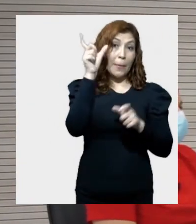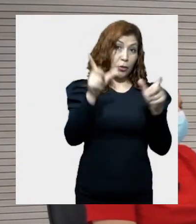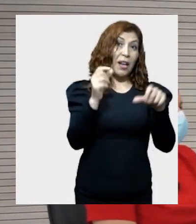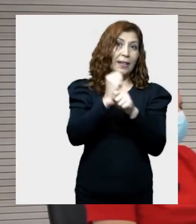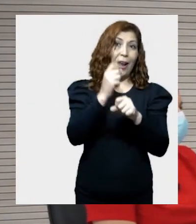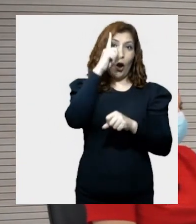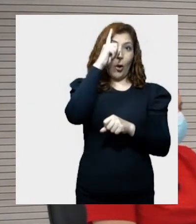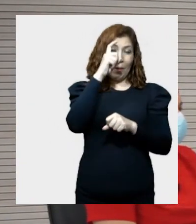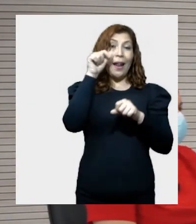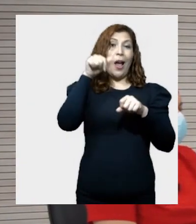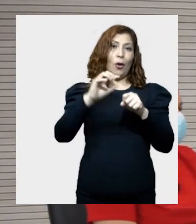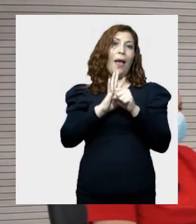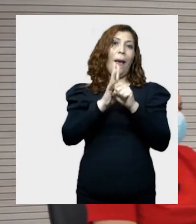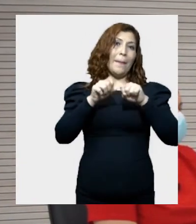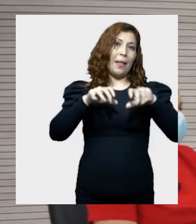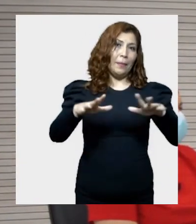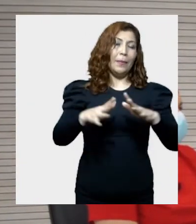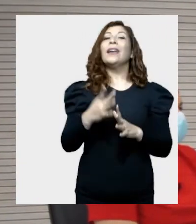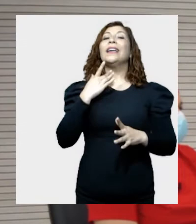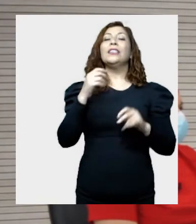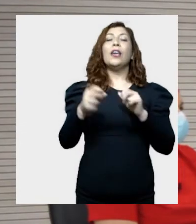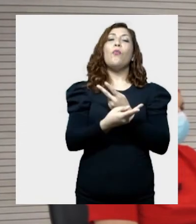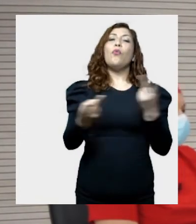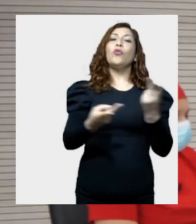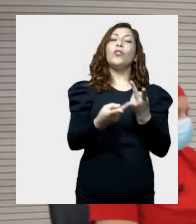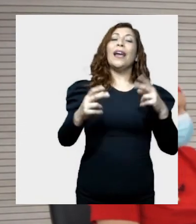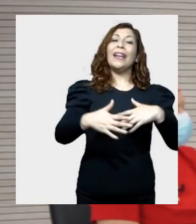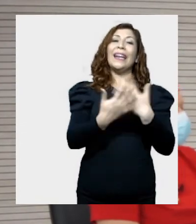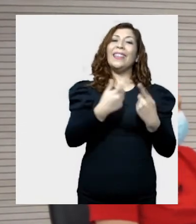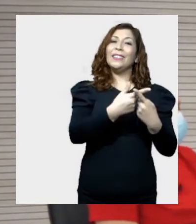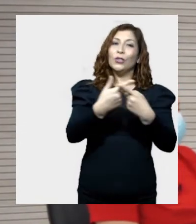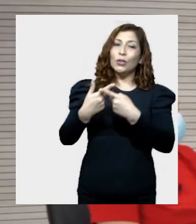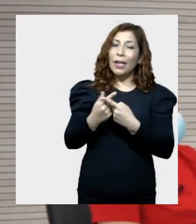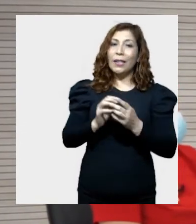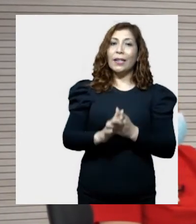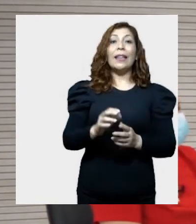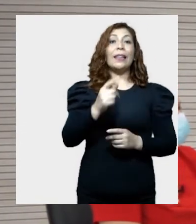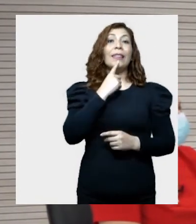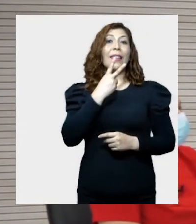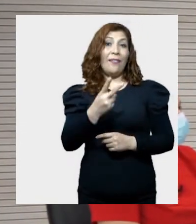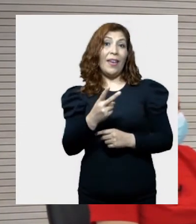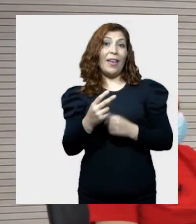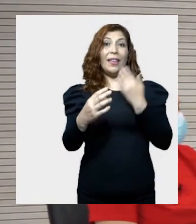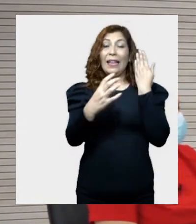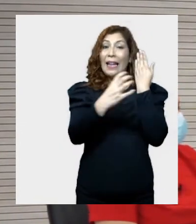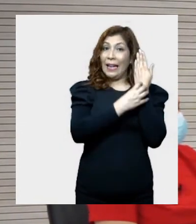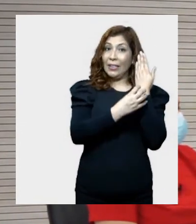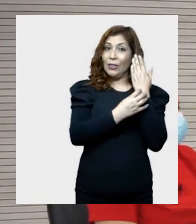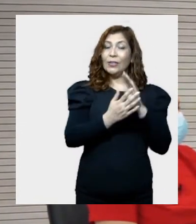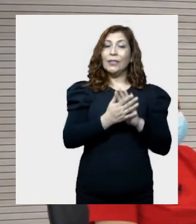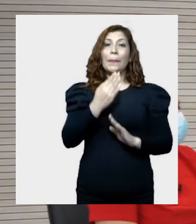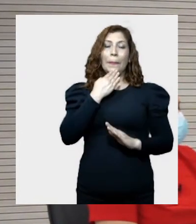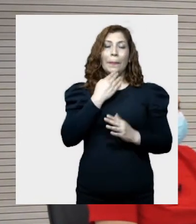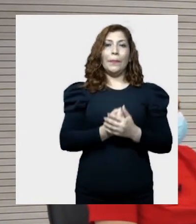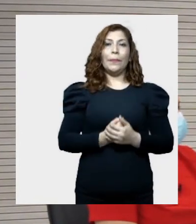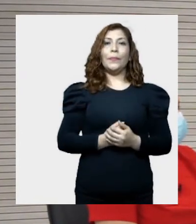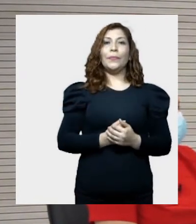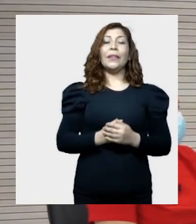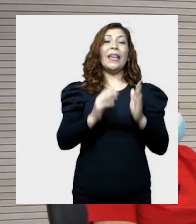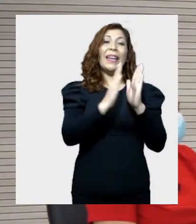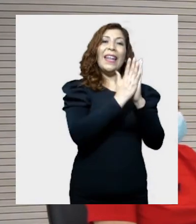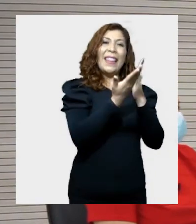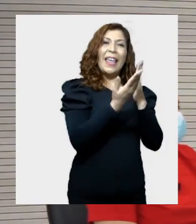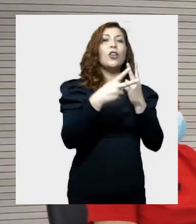hospital en tiempos de pandemia, las que fueron difundidas en redes sociales, un canal de televisión regional y refrendadas al diario